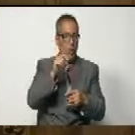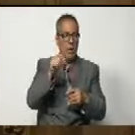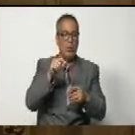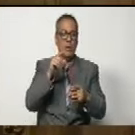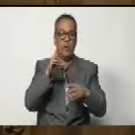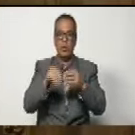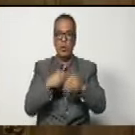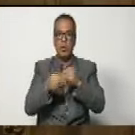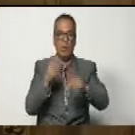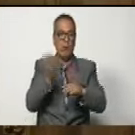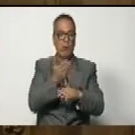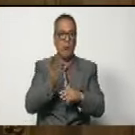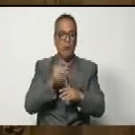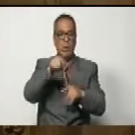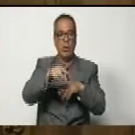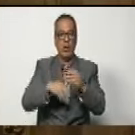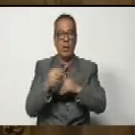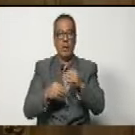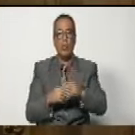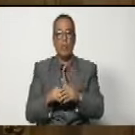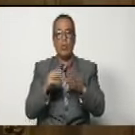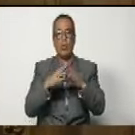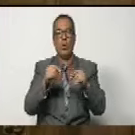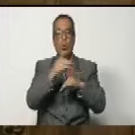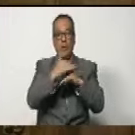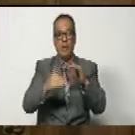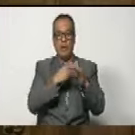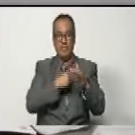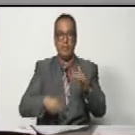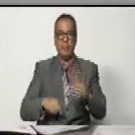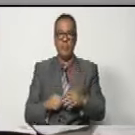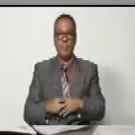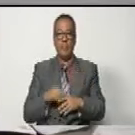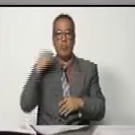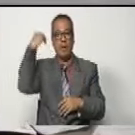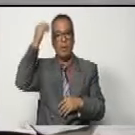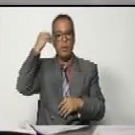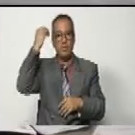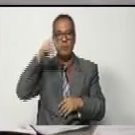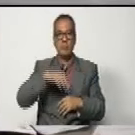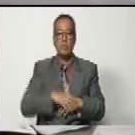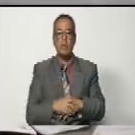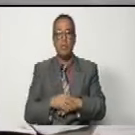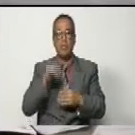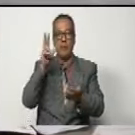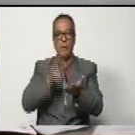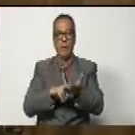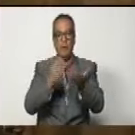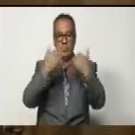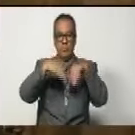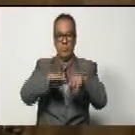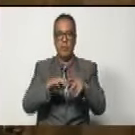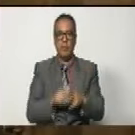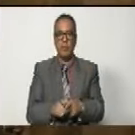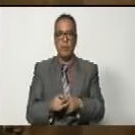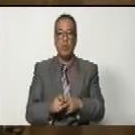y aplicar las sanciones a que haya lugar. Es todo, ciudadano vicepresidente. En consideración, aprobado. Siguiente.